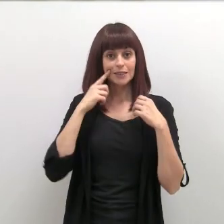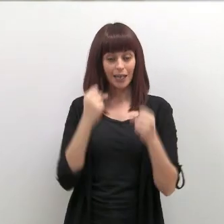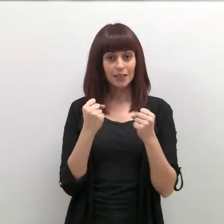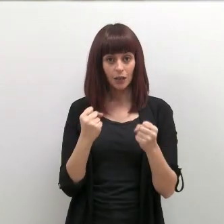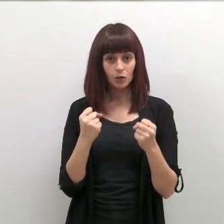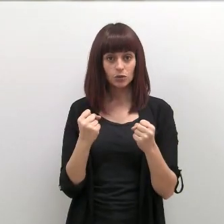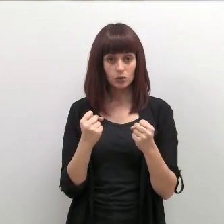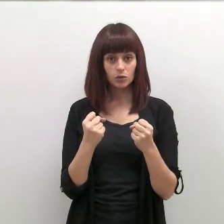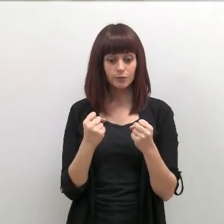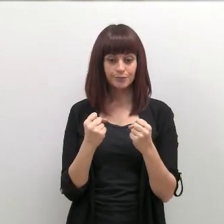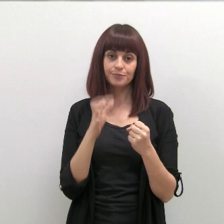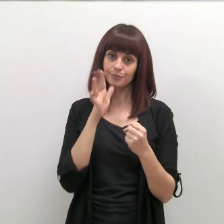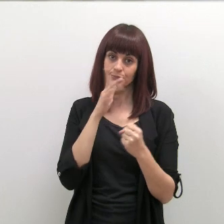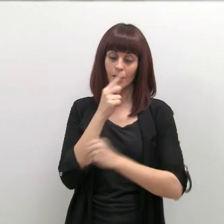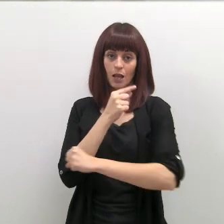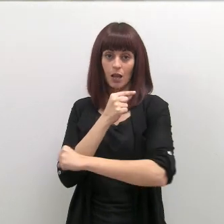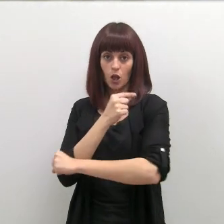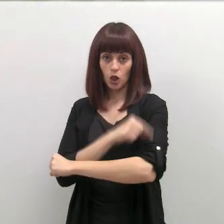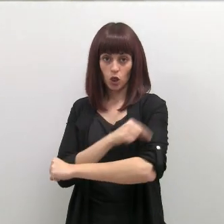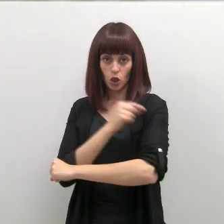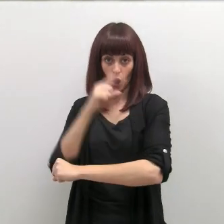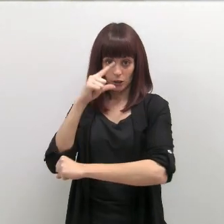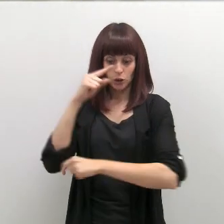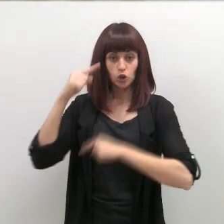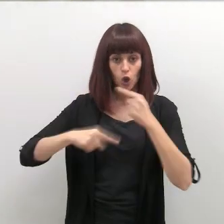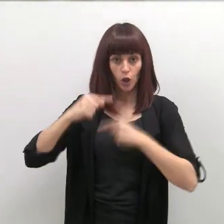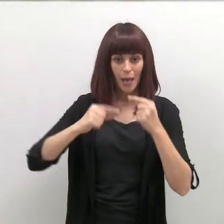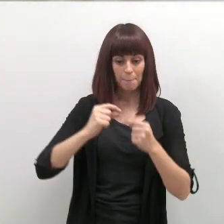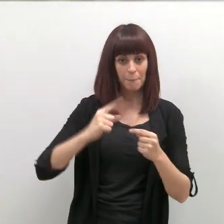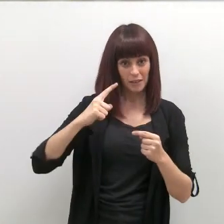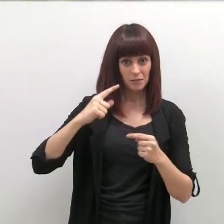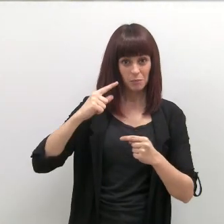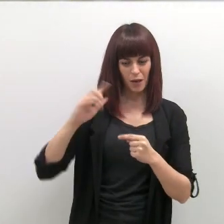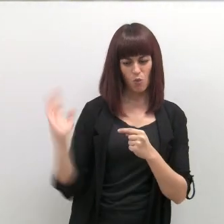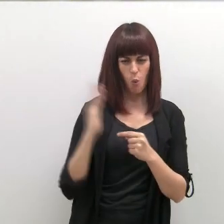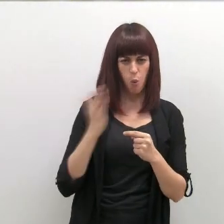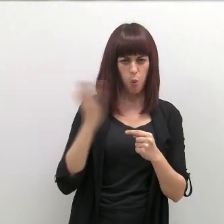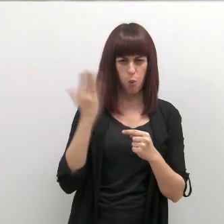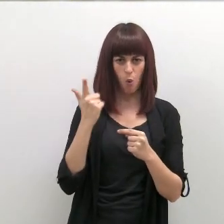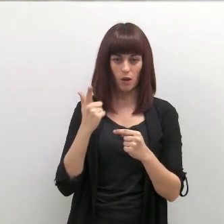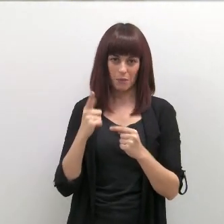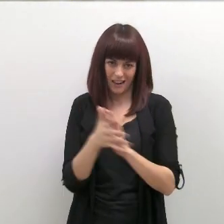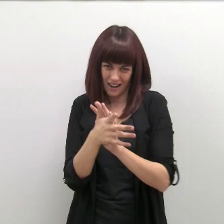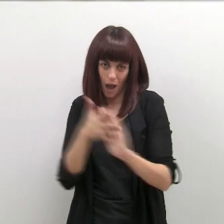aumentar el número de dosis administrada diaria para llegar a vacunar al máximo número de sanitarios